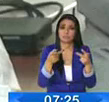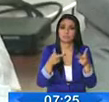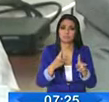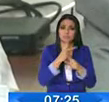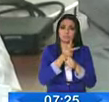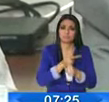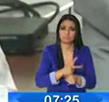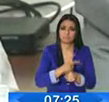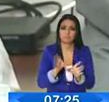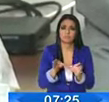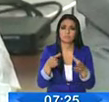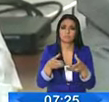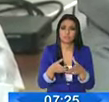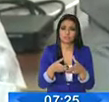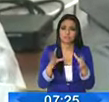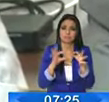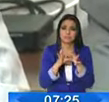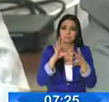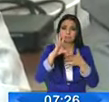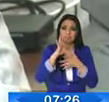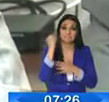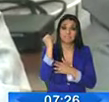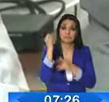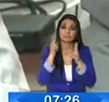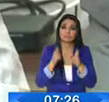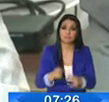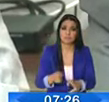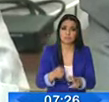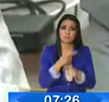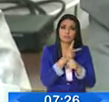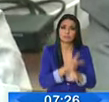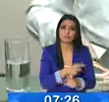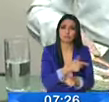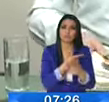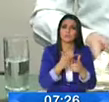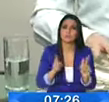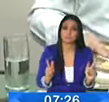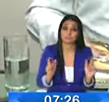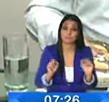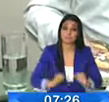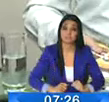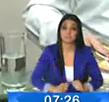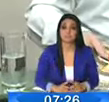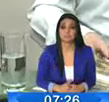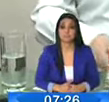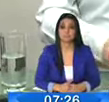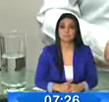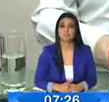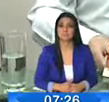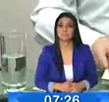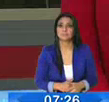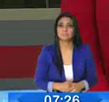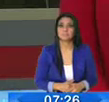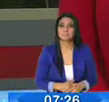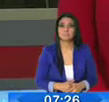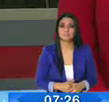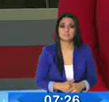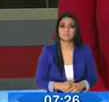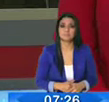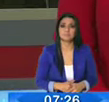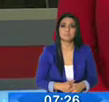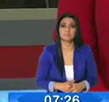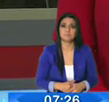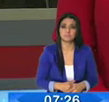dictadas por la comisión interamericana de derechos humanos en el cual se protege su libertad personal informó héctor romero y